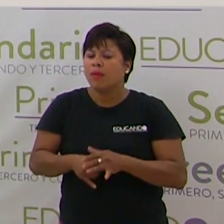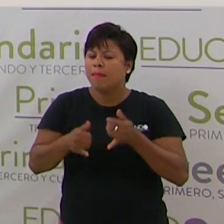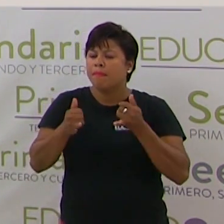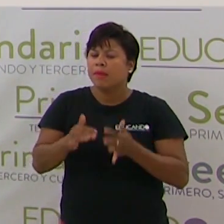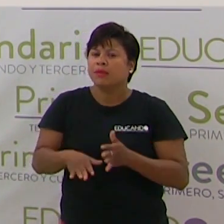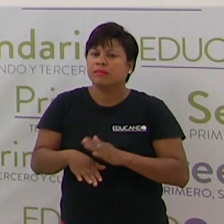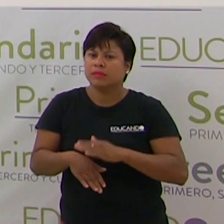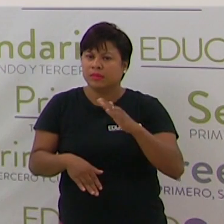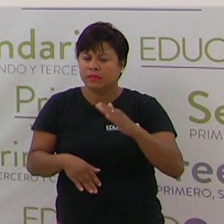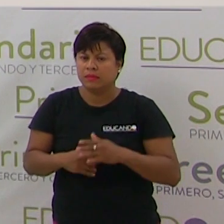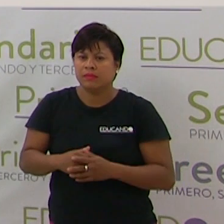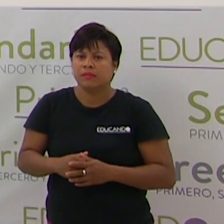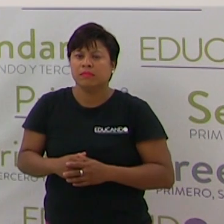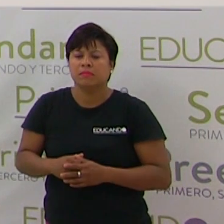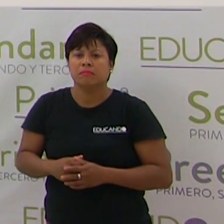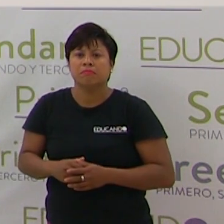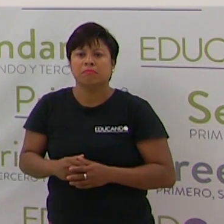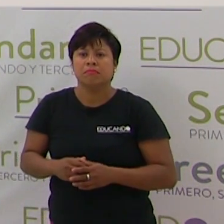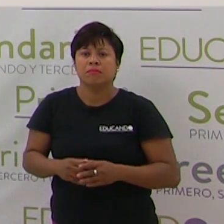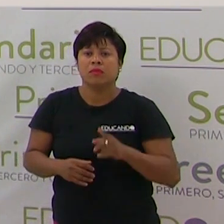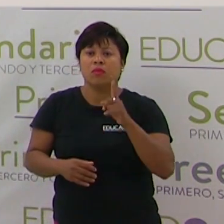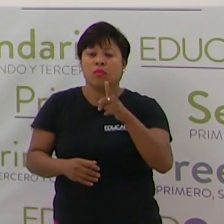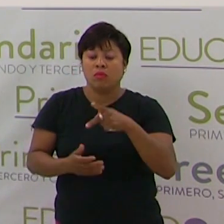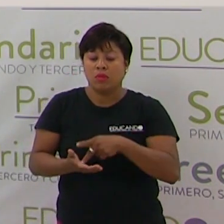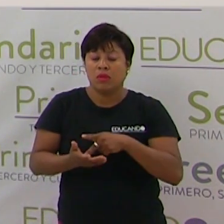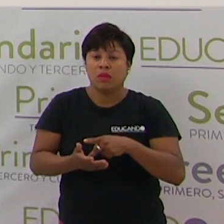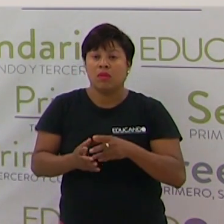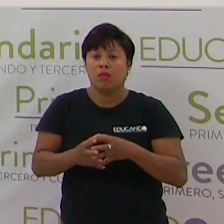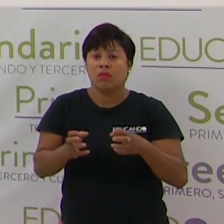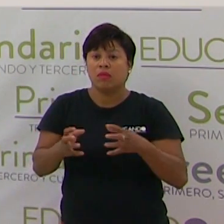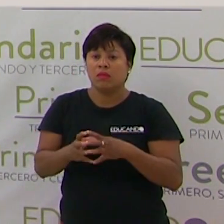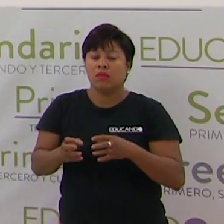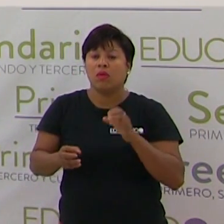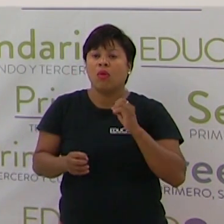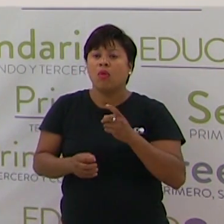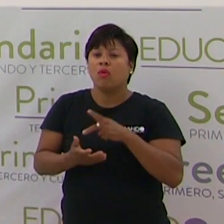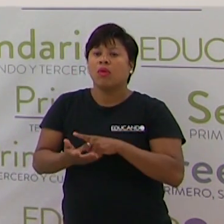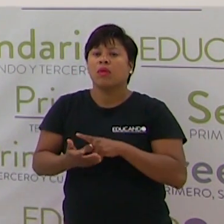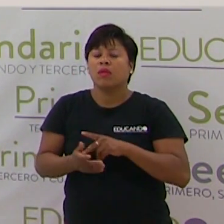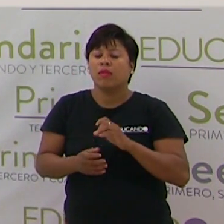más? ¿1 kilo de algodón o 1 kilo de cadenas?